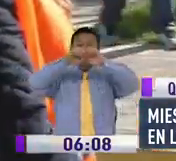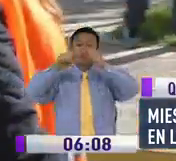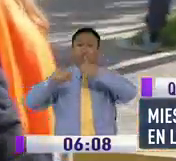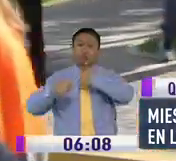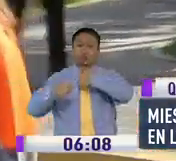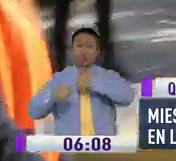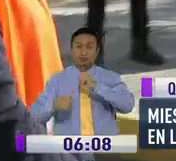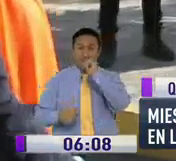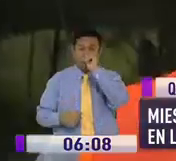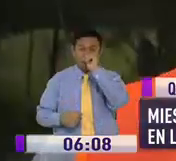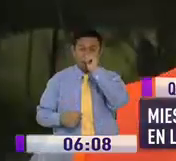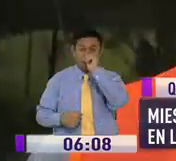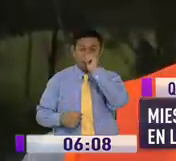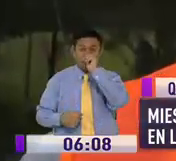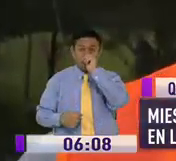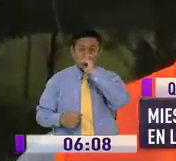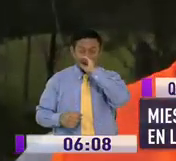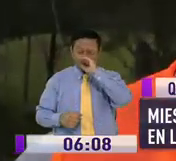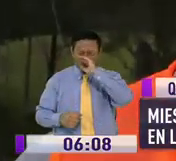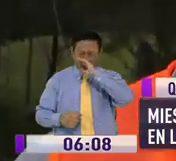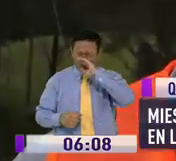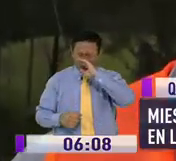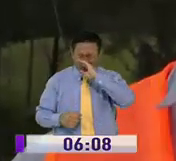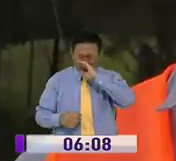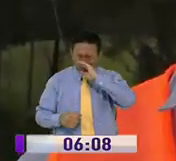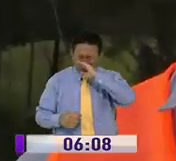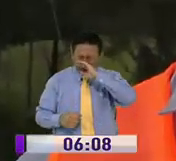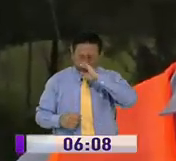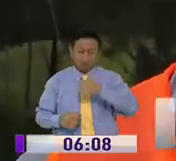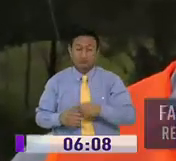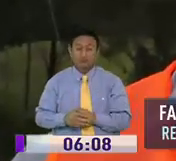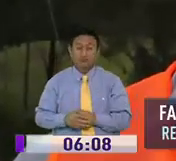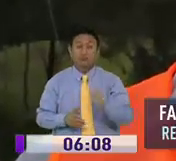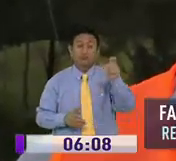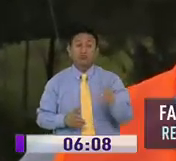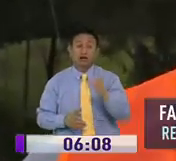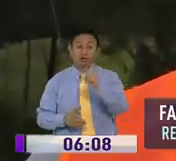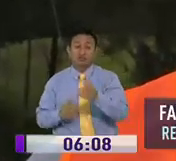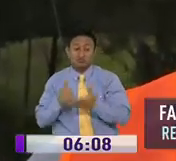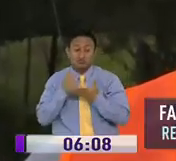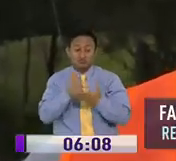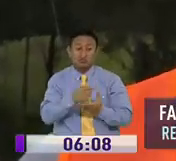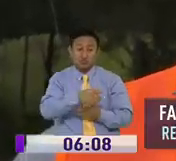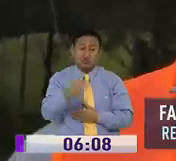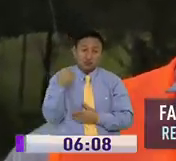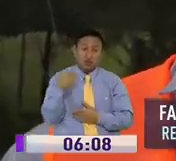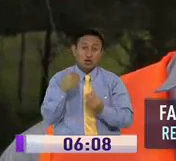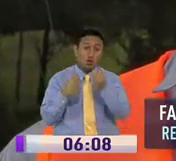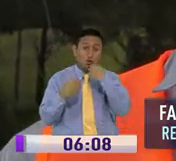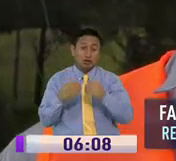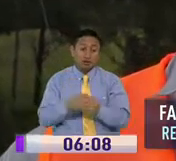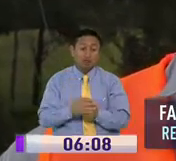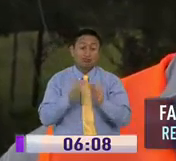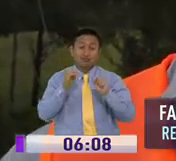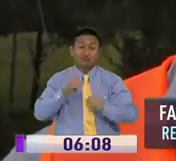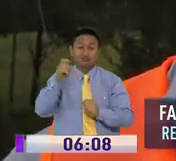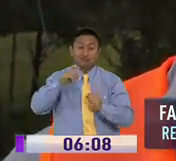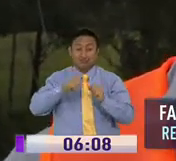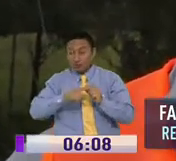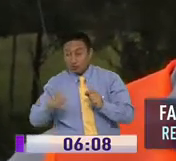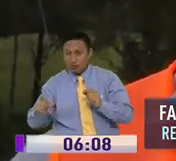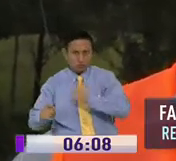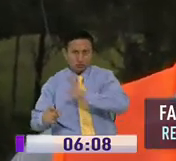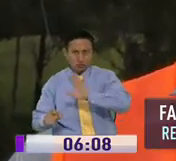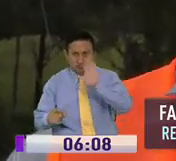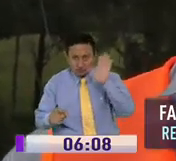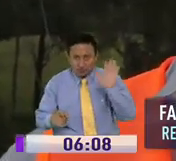privada a nivel nacional. Estamos totalmente comprometidos con nuestra gente, para que tenga comida, para que no tenga la necesidad de salir de